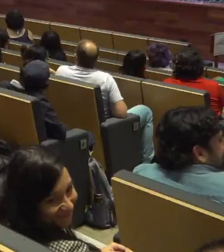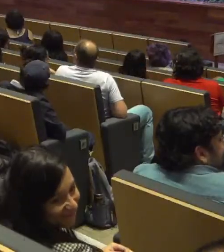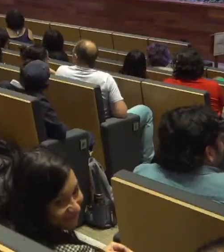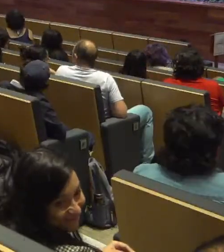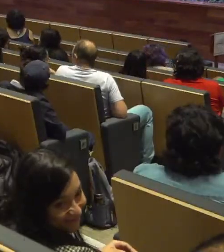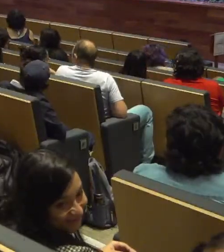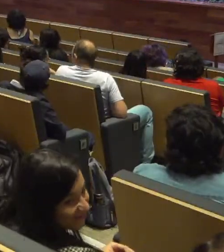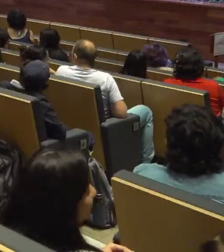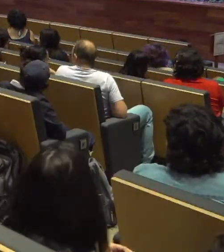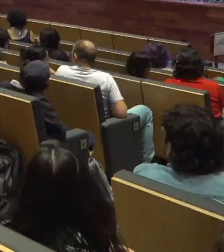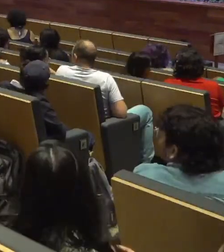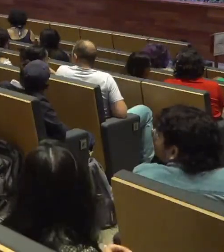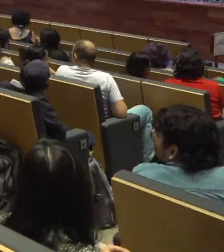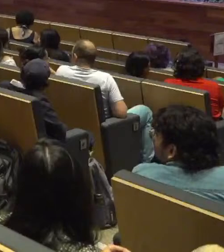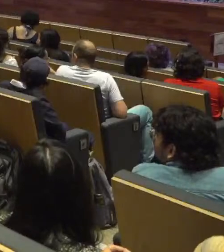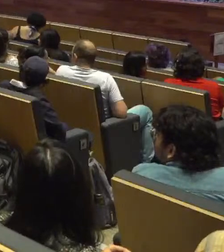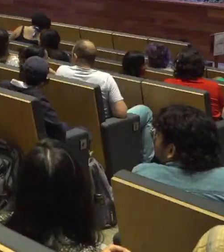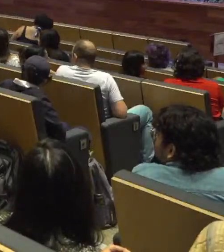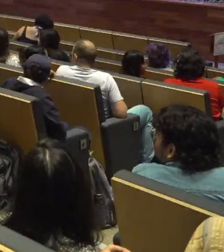16.